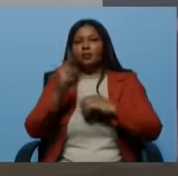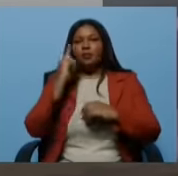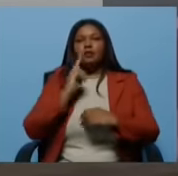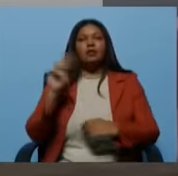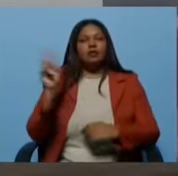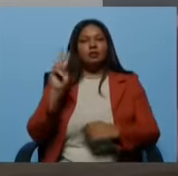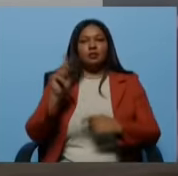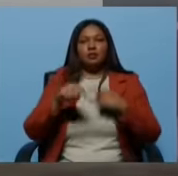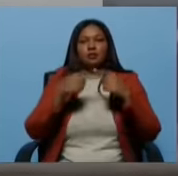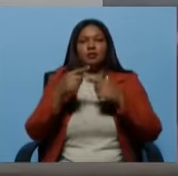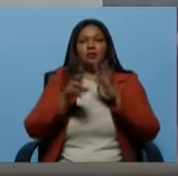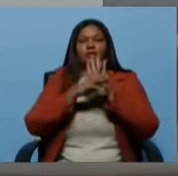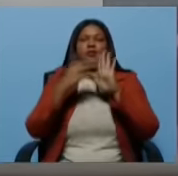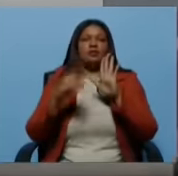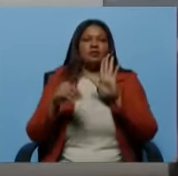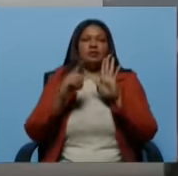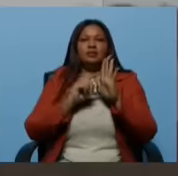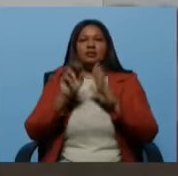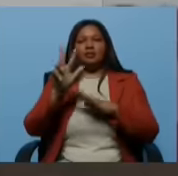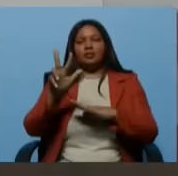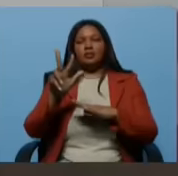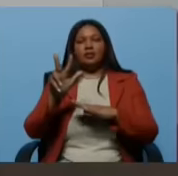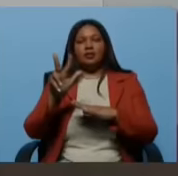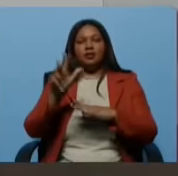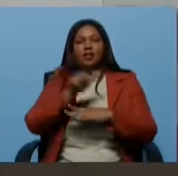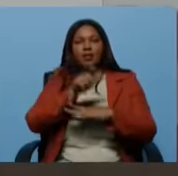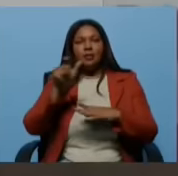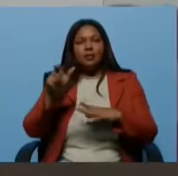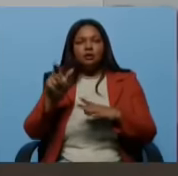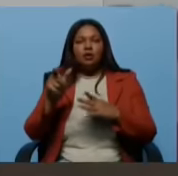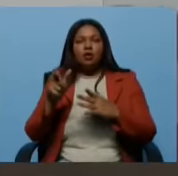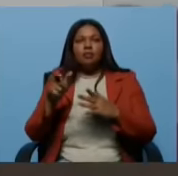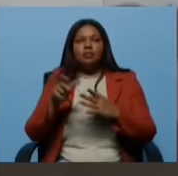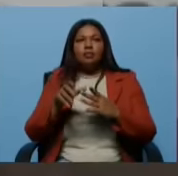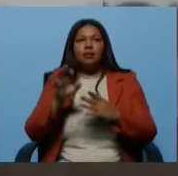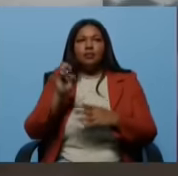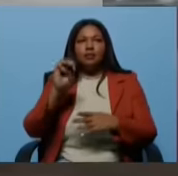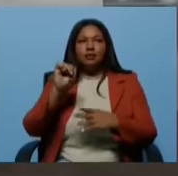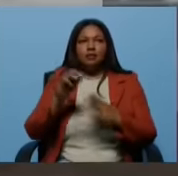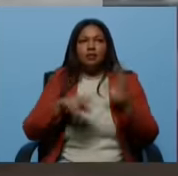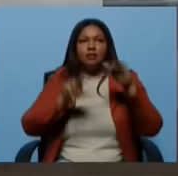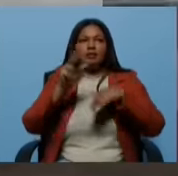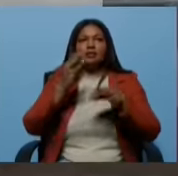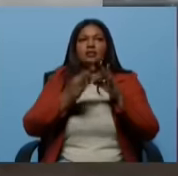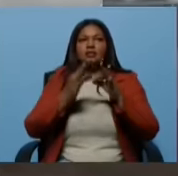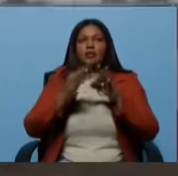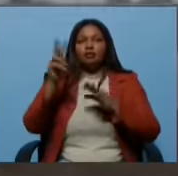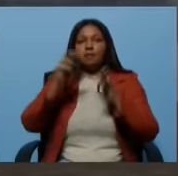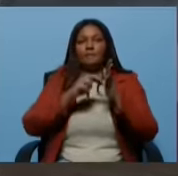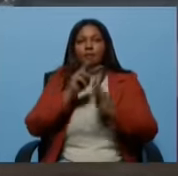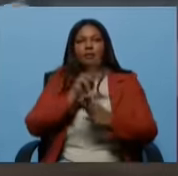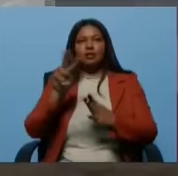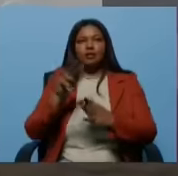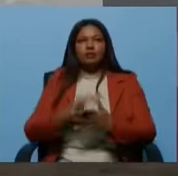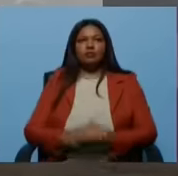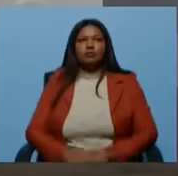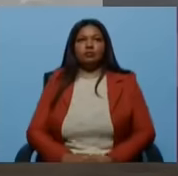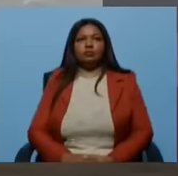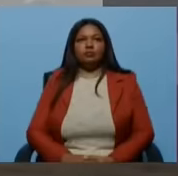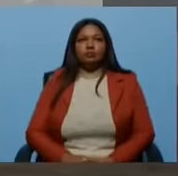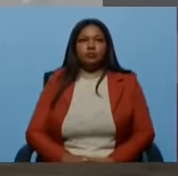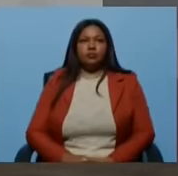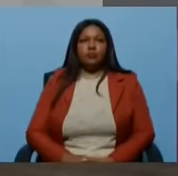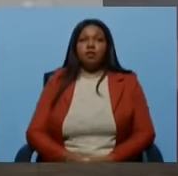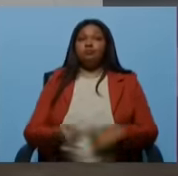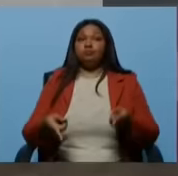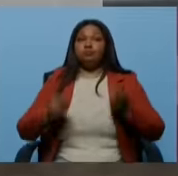pos de los derechos de los tres tripulantes de Entrasur. El 13 de septiembre de 2022, la Cámara Federal de La Plata otorgó la